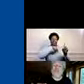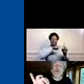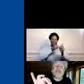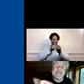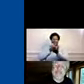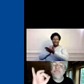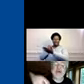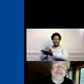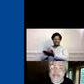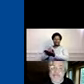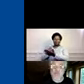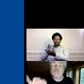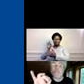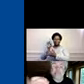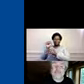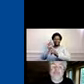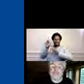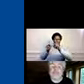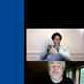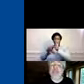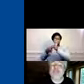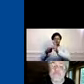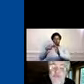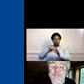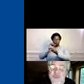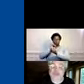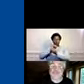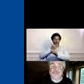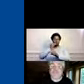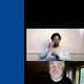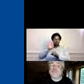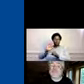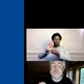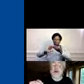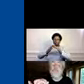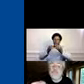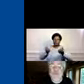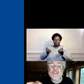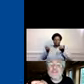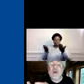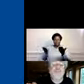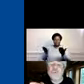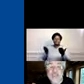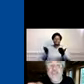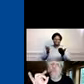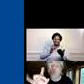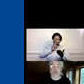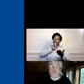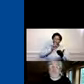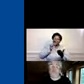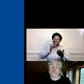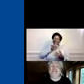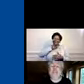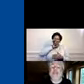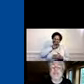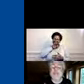discapacitadas a ejecutar nuestras funciones corporales, domésticas y comunitarias diarias es uno de los